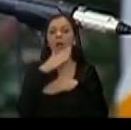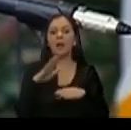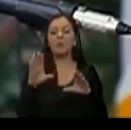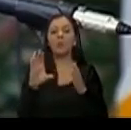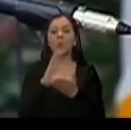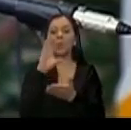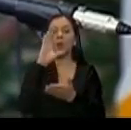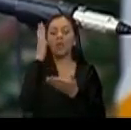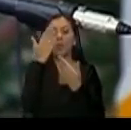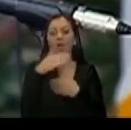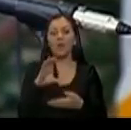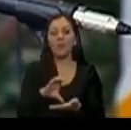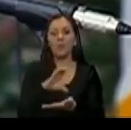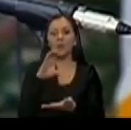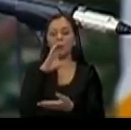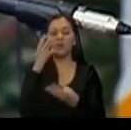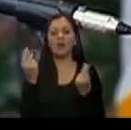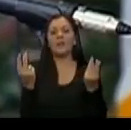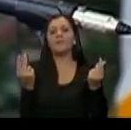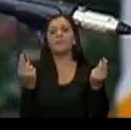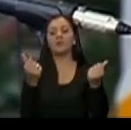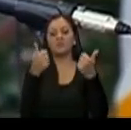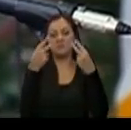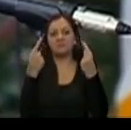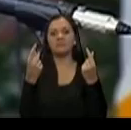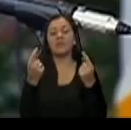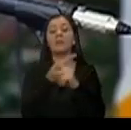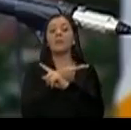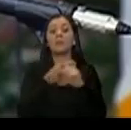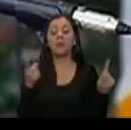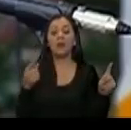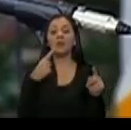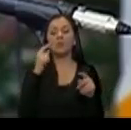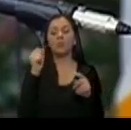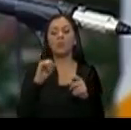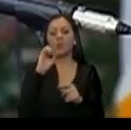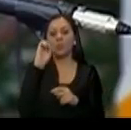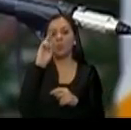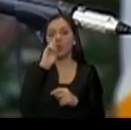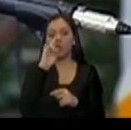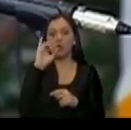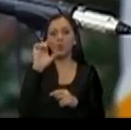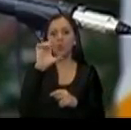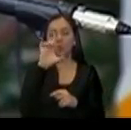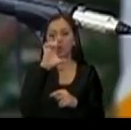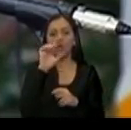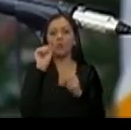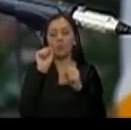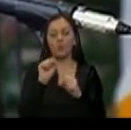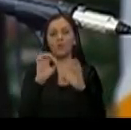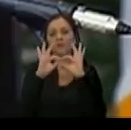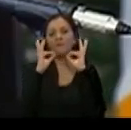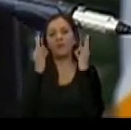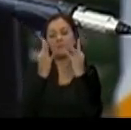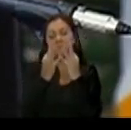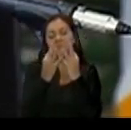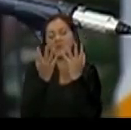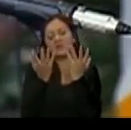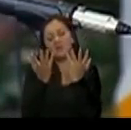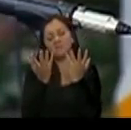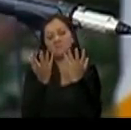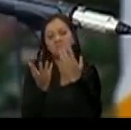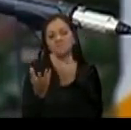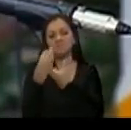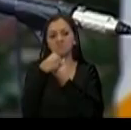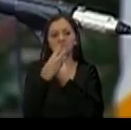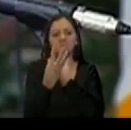poco más fluidos, digamos, pero seguramente junio y julio todavía las familias pueden